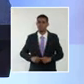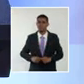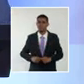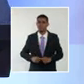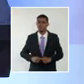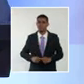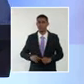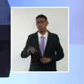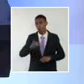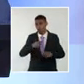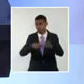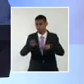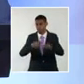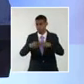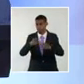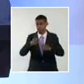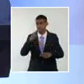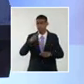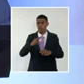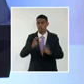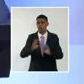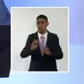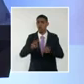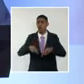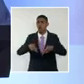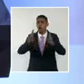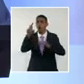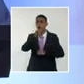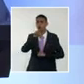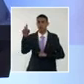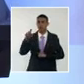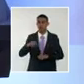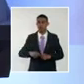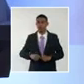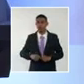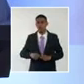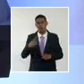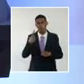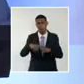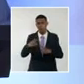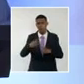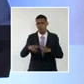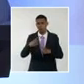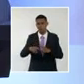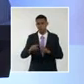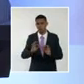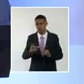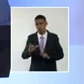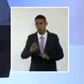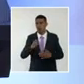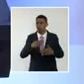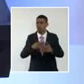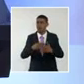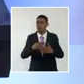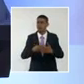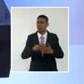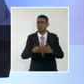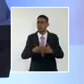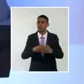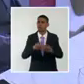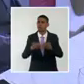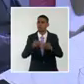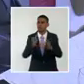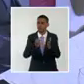la comercialización hotelera, así como otros vinculados a la industria de materiales